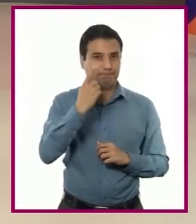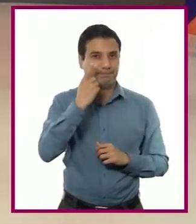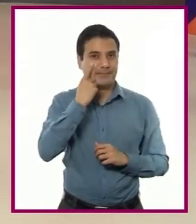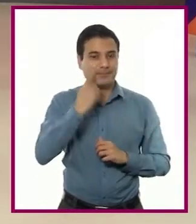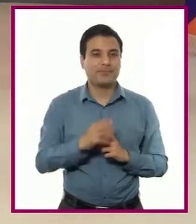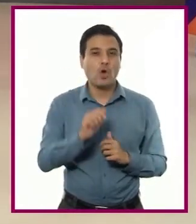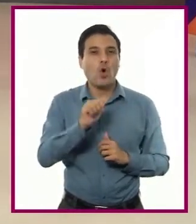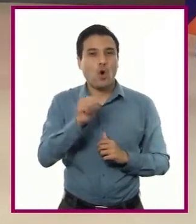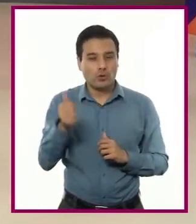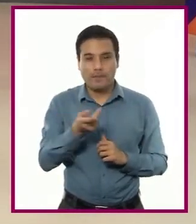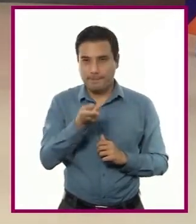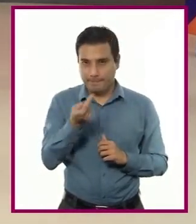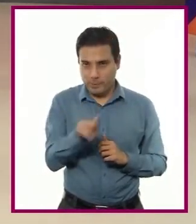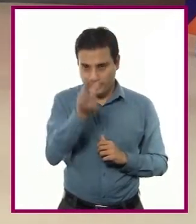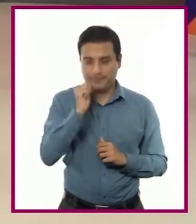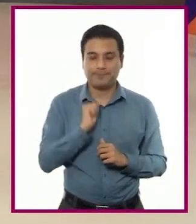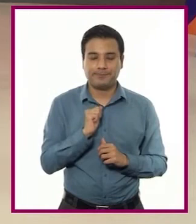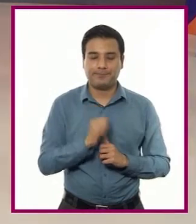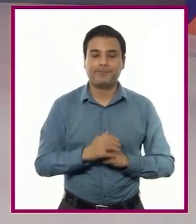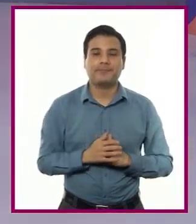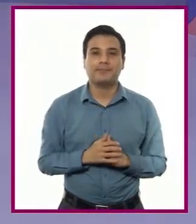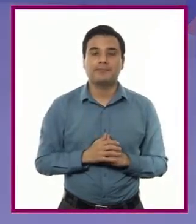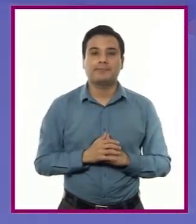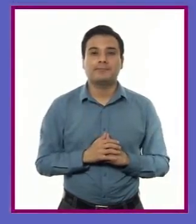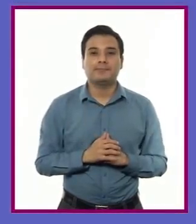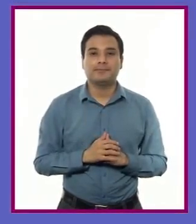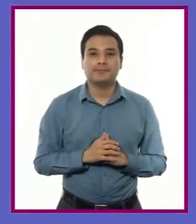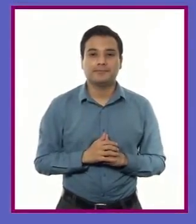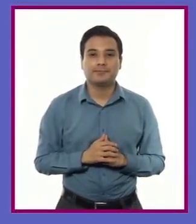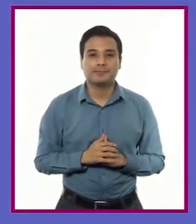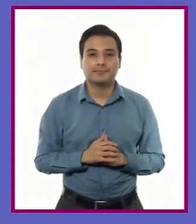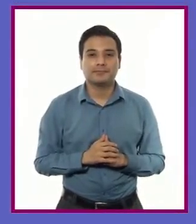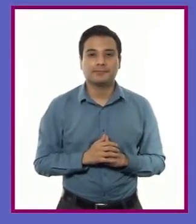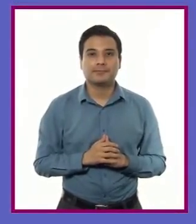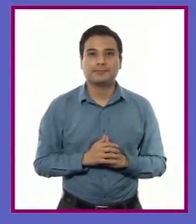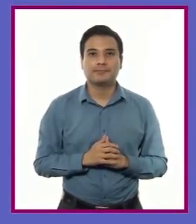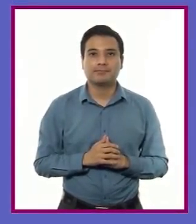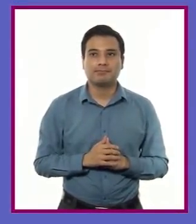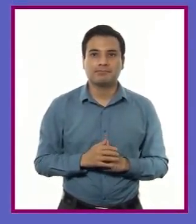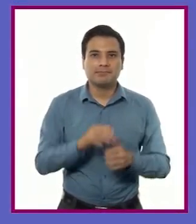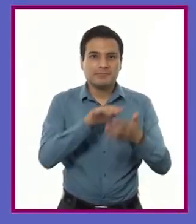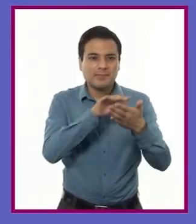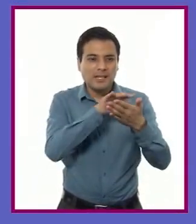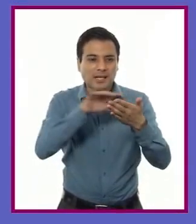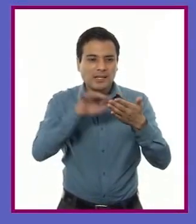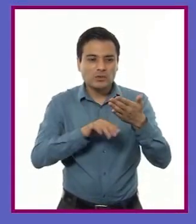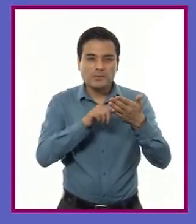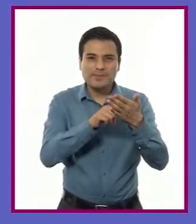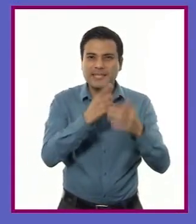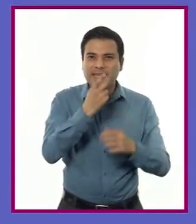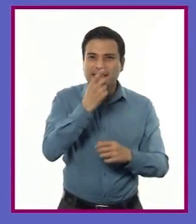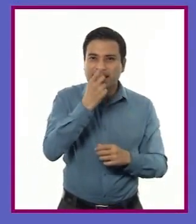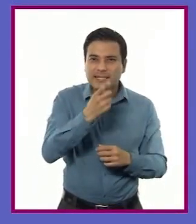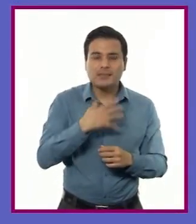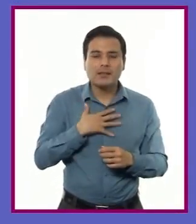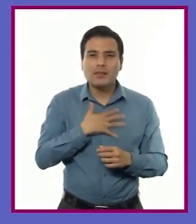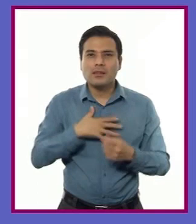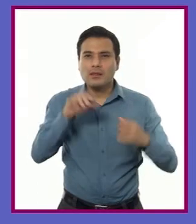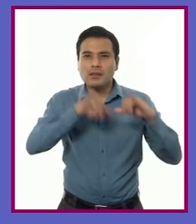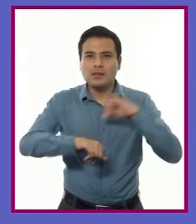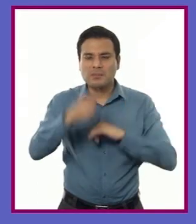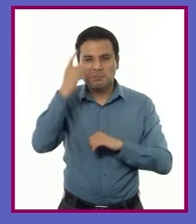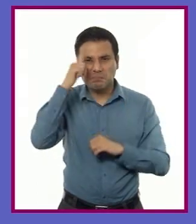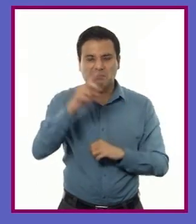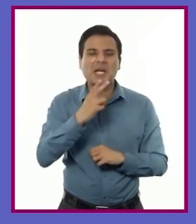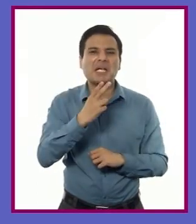otro reactivo. Se lo voy a leer. ¿Qué propósito tiene el experimento que se plantea en el texto? Y las opciones